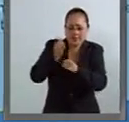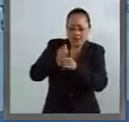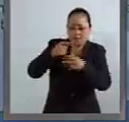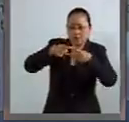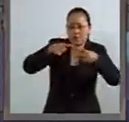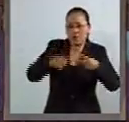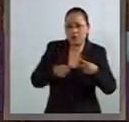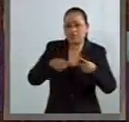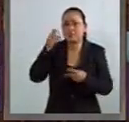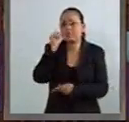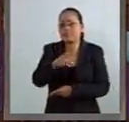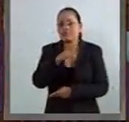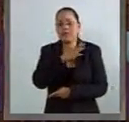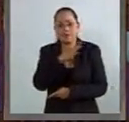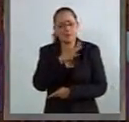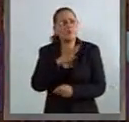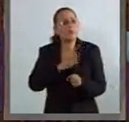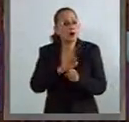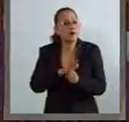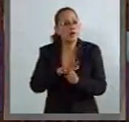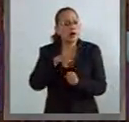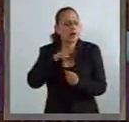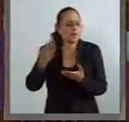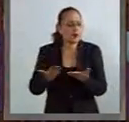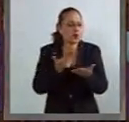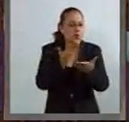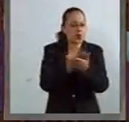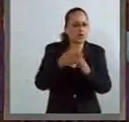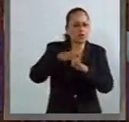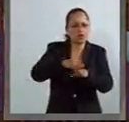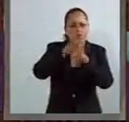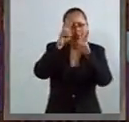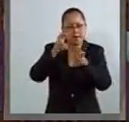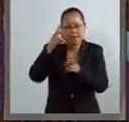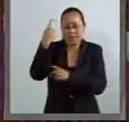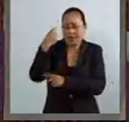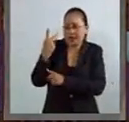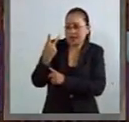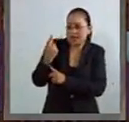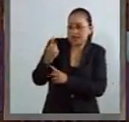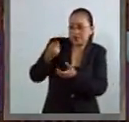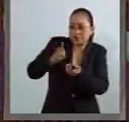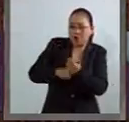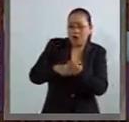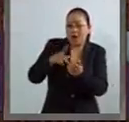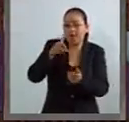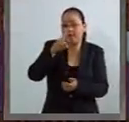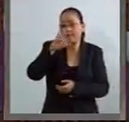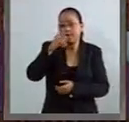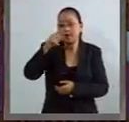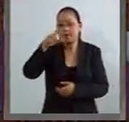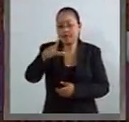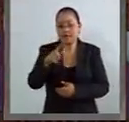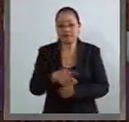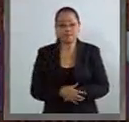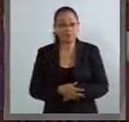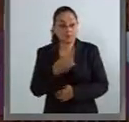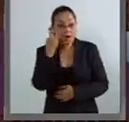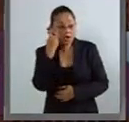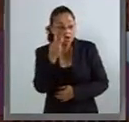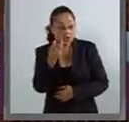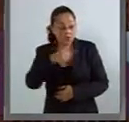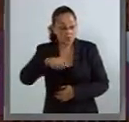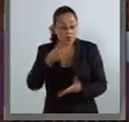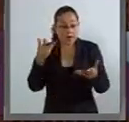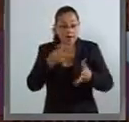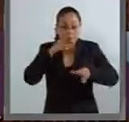demanda, también hacen propuestas orgánicas para medios digitales, este material específico que ellos generan